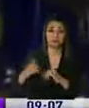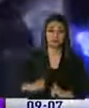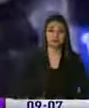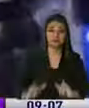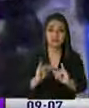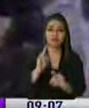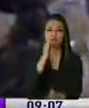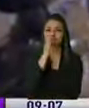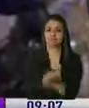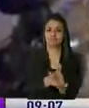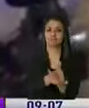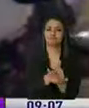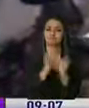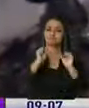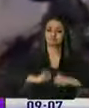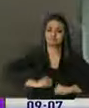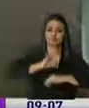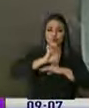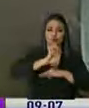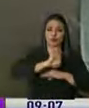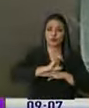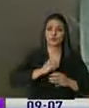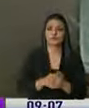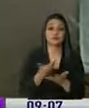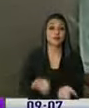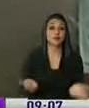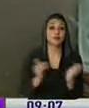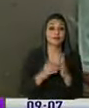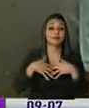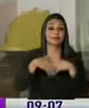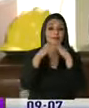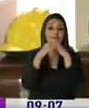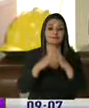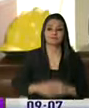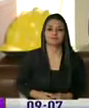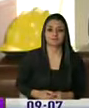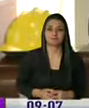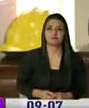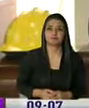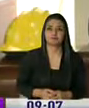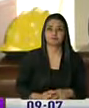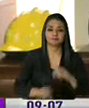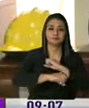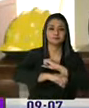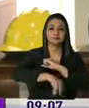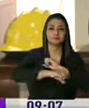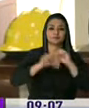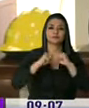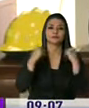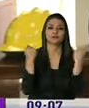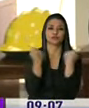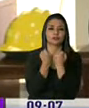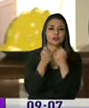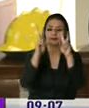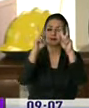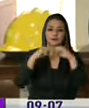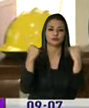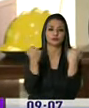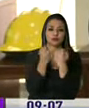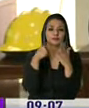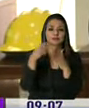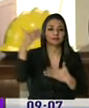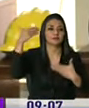se pierdan en las carreteras de nuestro país, se vuelve a reactivar. Así que es una campaña social, eminentemente social, aquí no hay un tema